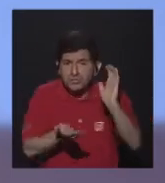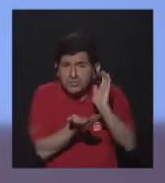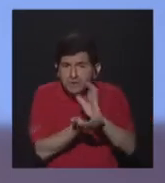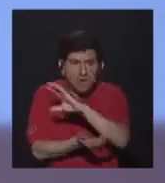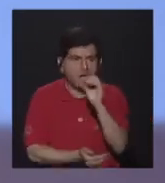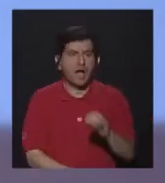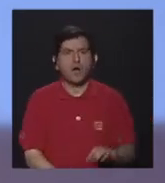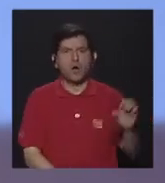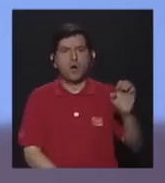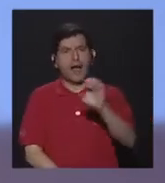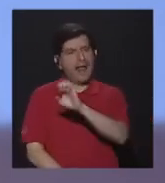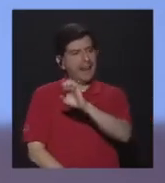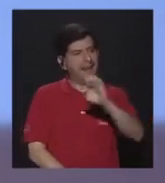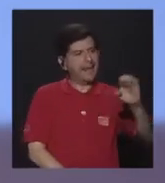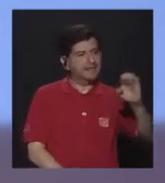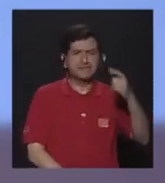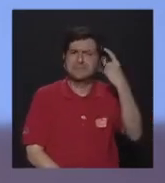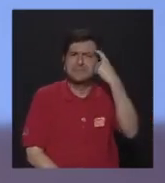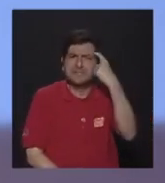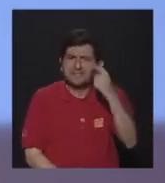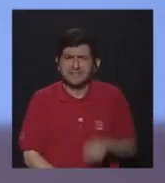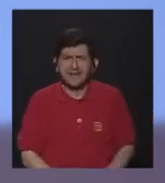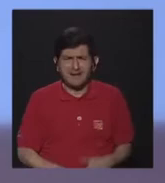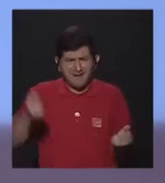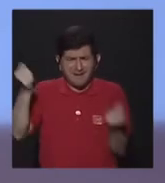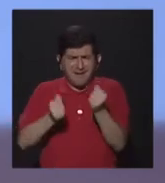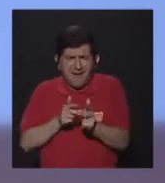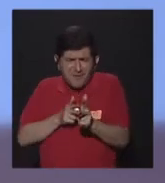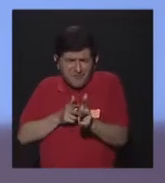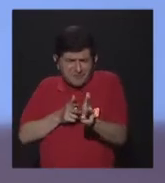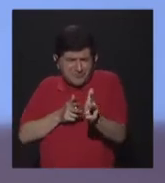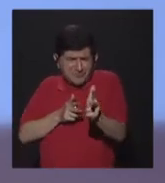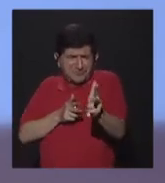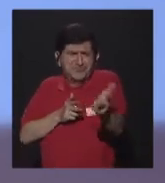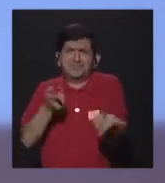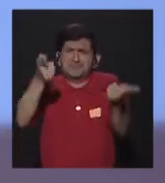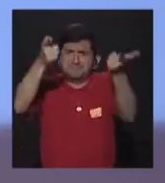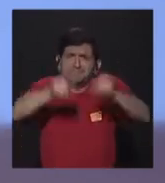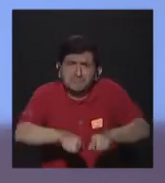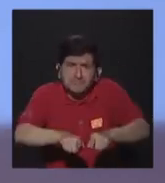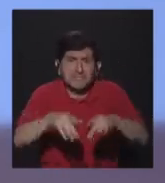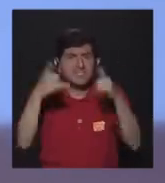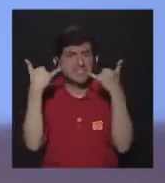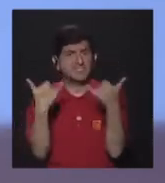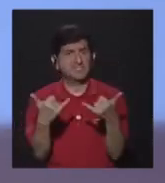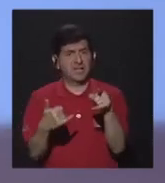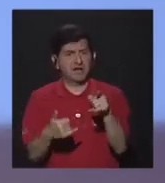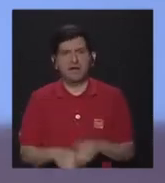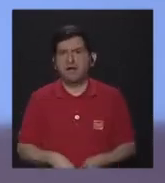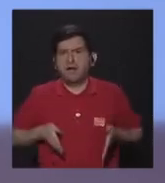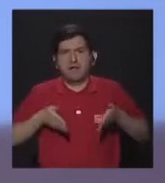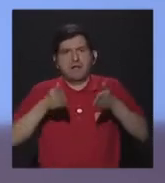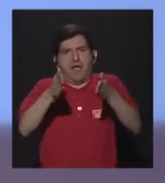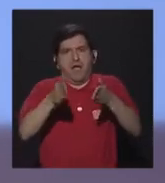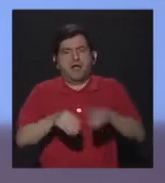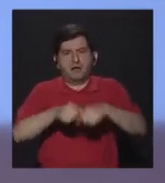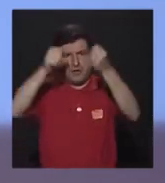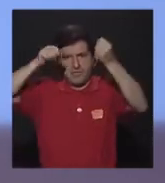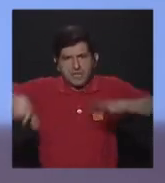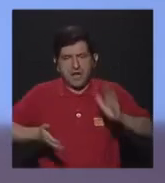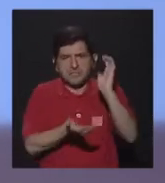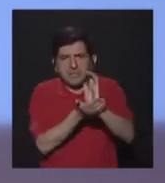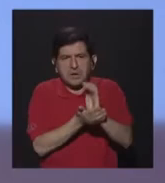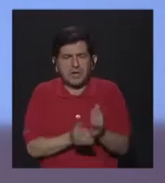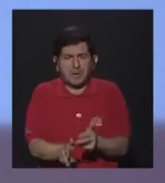sector es este el aumento del tráfico vehicular que va a ocurrir en las ya congestionadas carreteras amarilla o calles